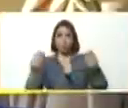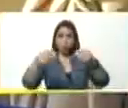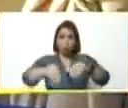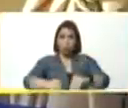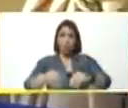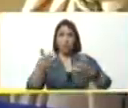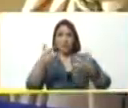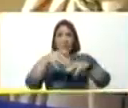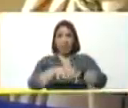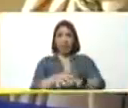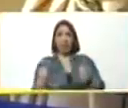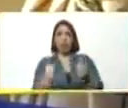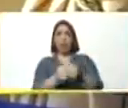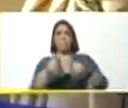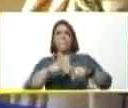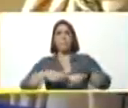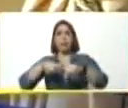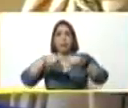Belarus.